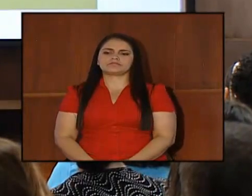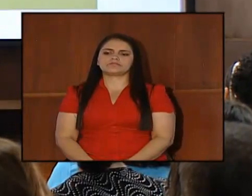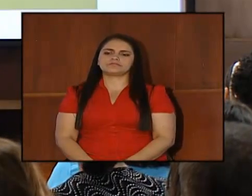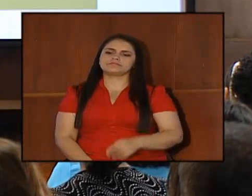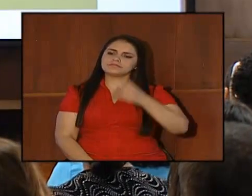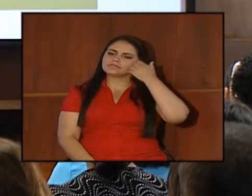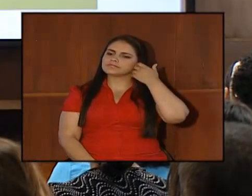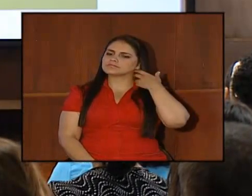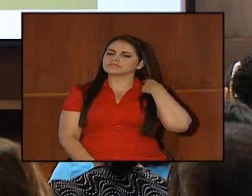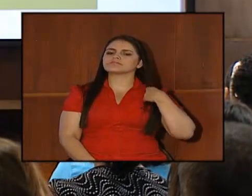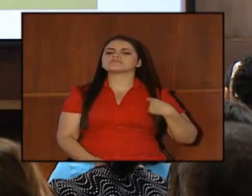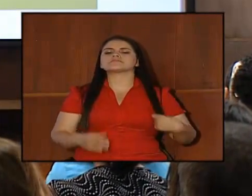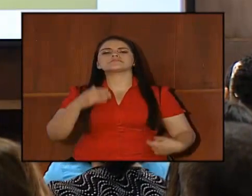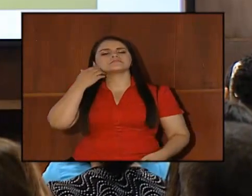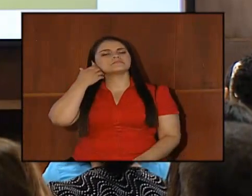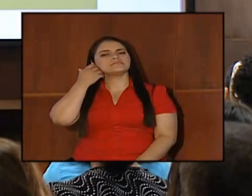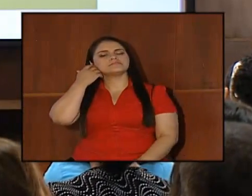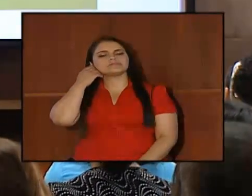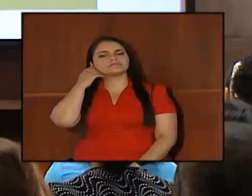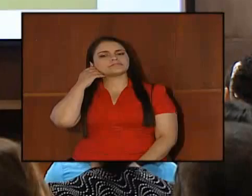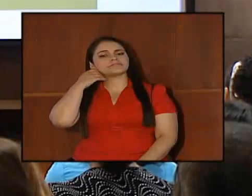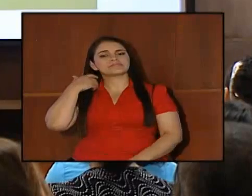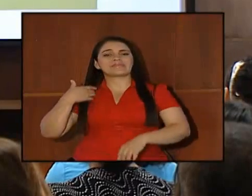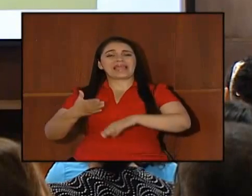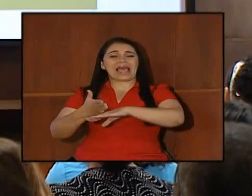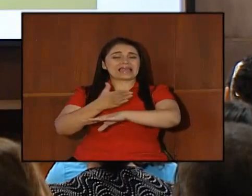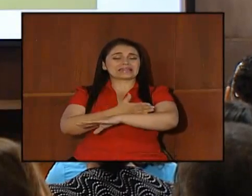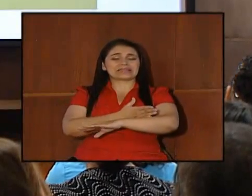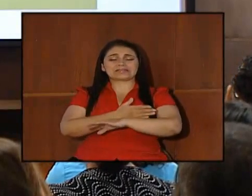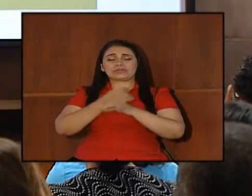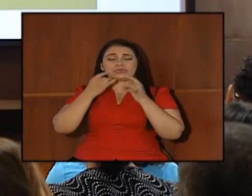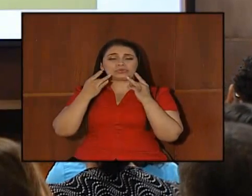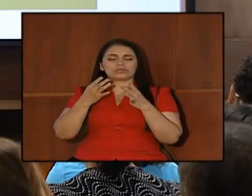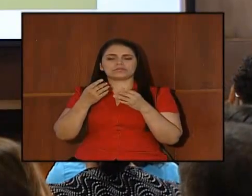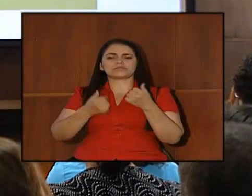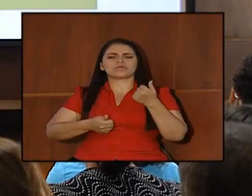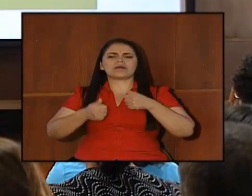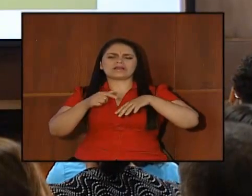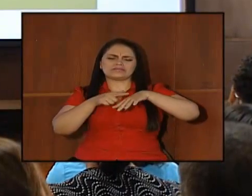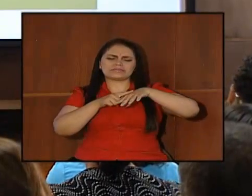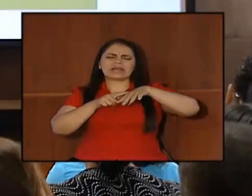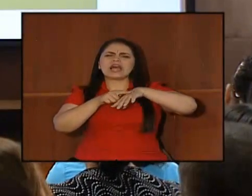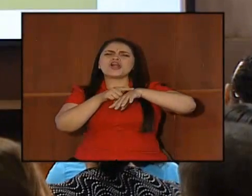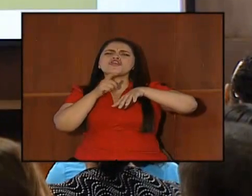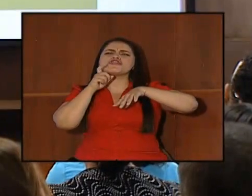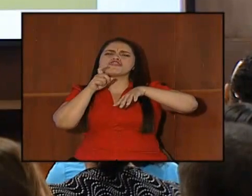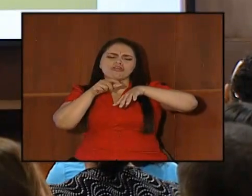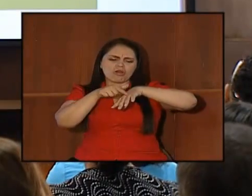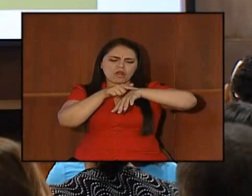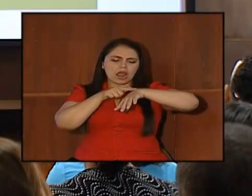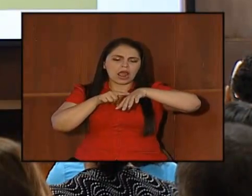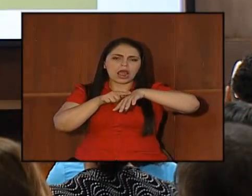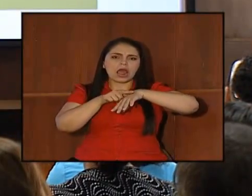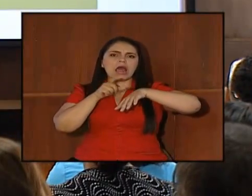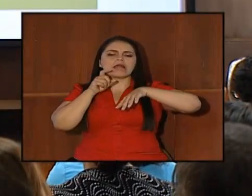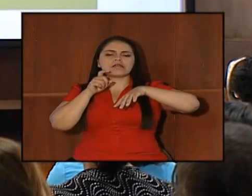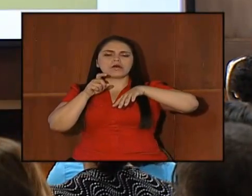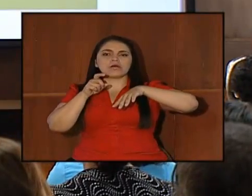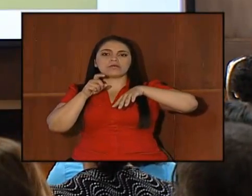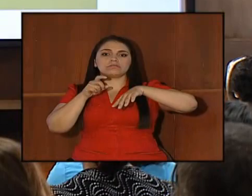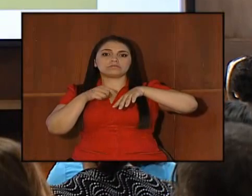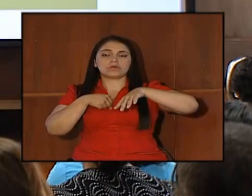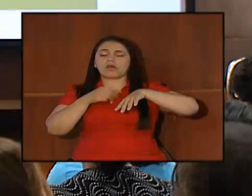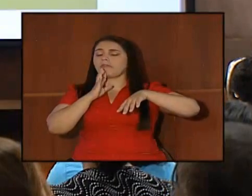Bueno, ¿qué se ve en la piel antes de que se ulcere? Un tallón, una zona enrojecida. Y tenemos que prestarle